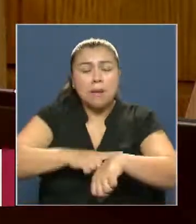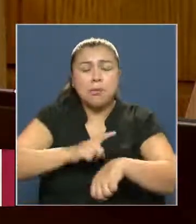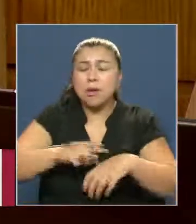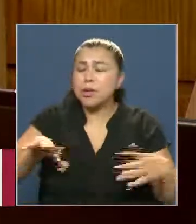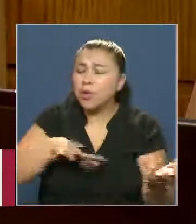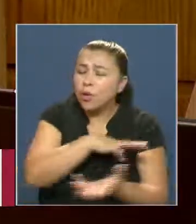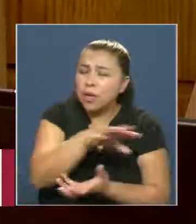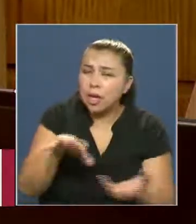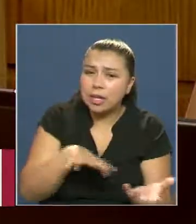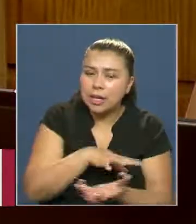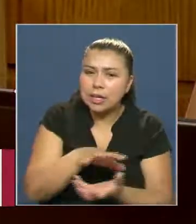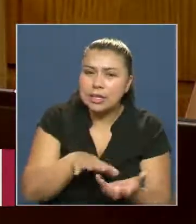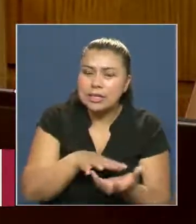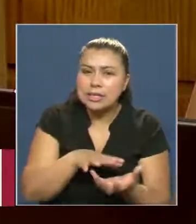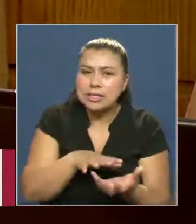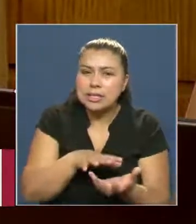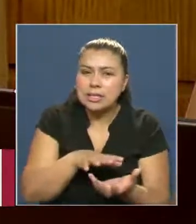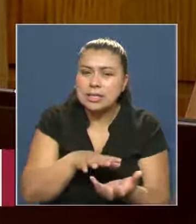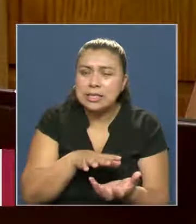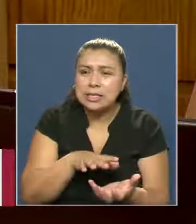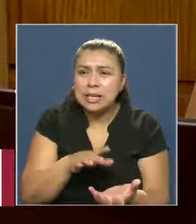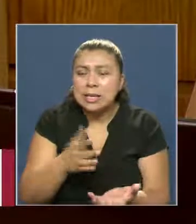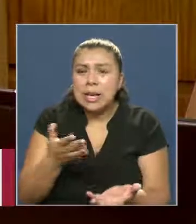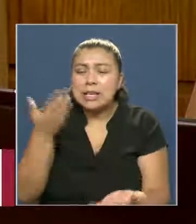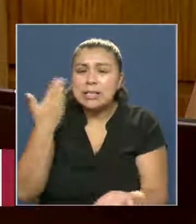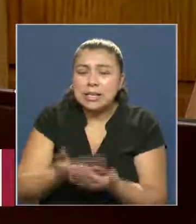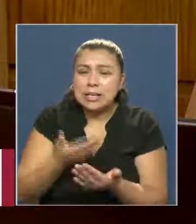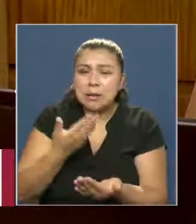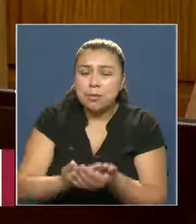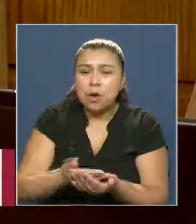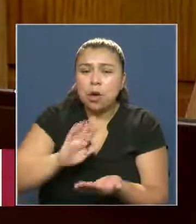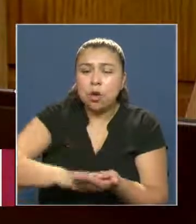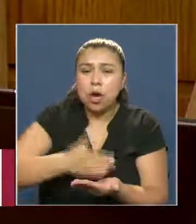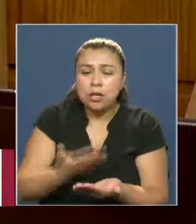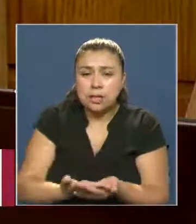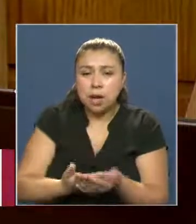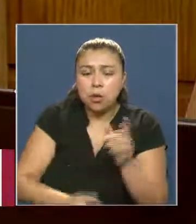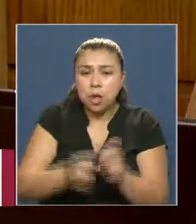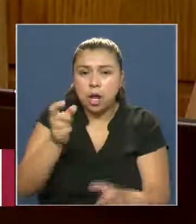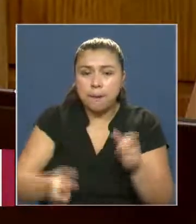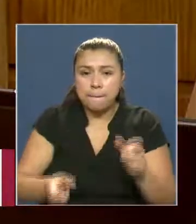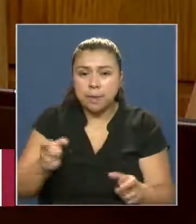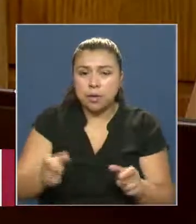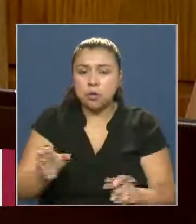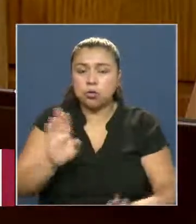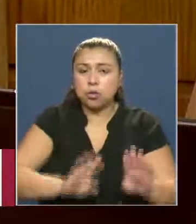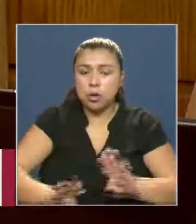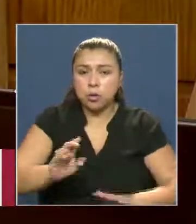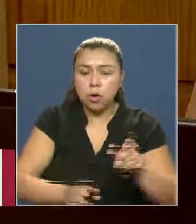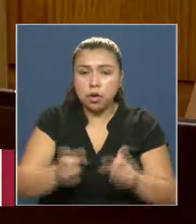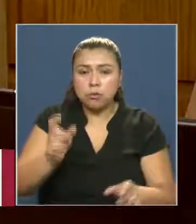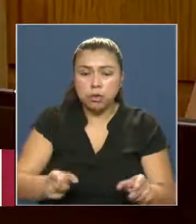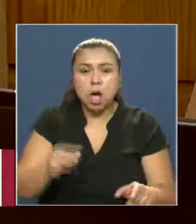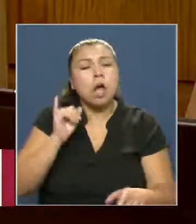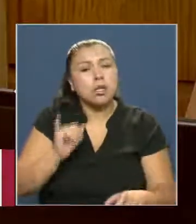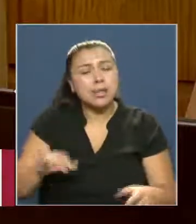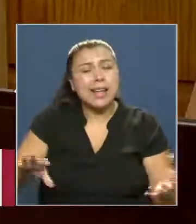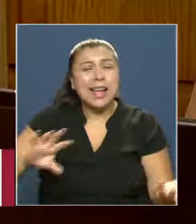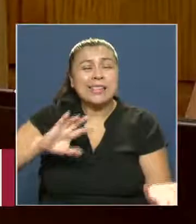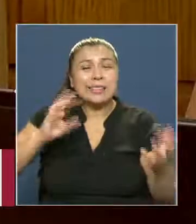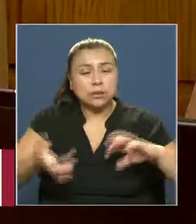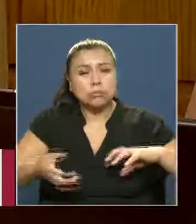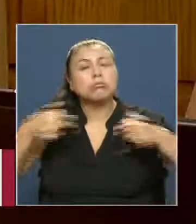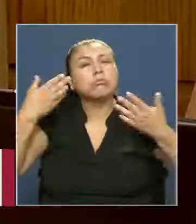crisis estén especulando con la salud de las personas y con la prevención. Valoramos el estado de catástrofe que se está